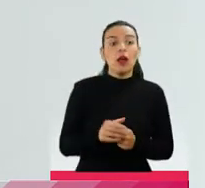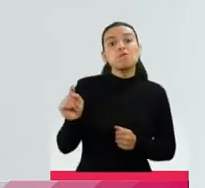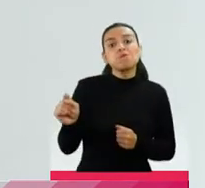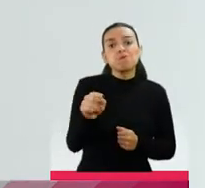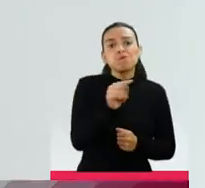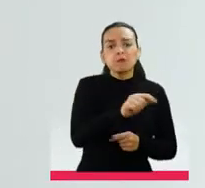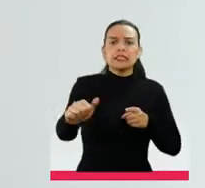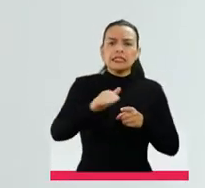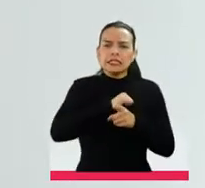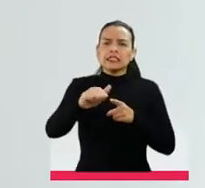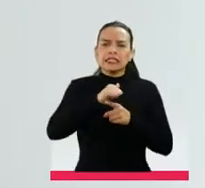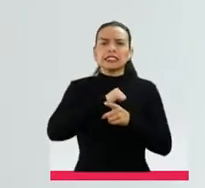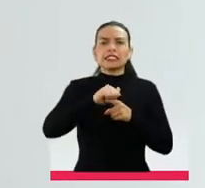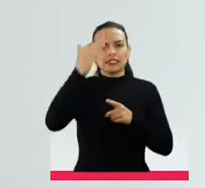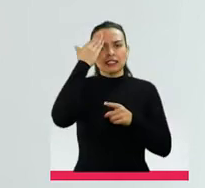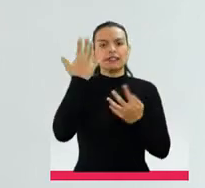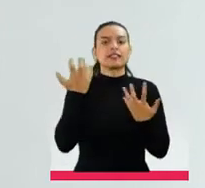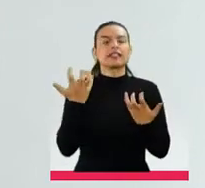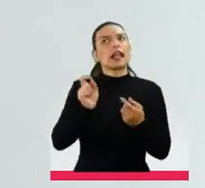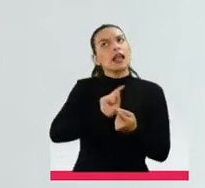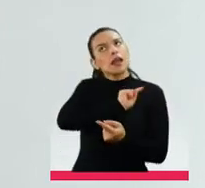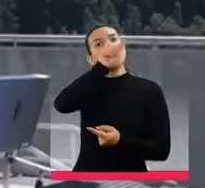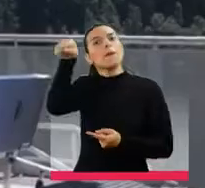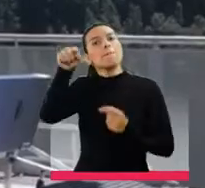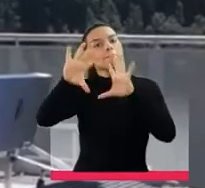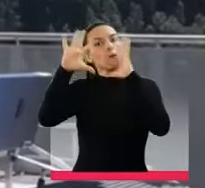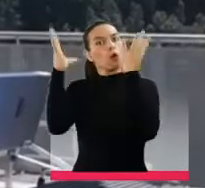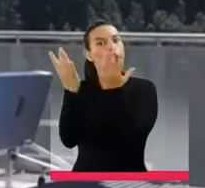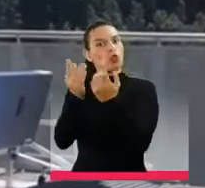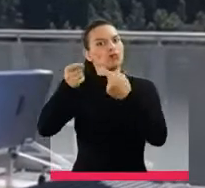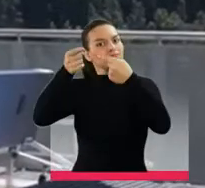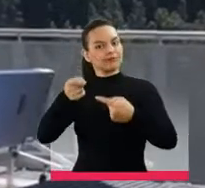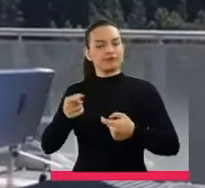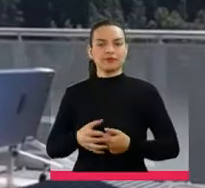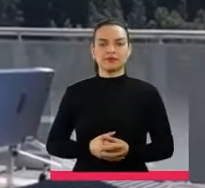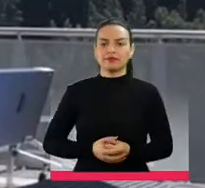los eventos de la Copa Mundo de esta disciplina.